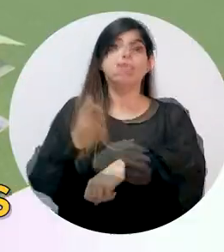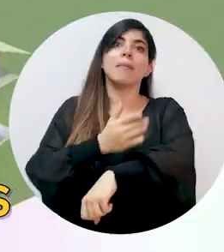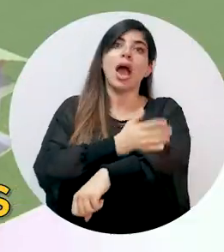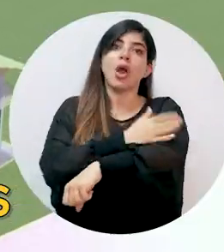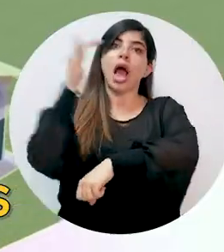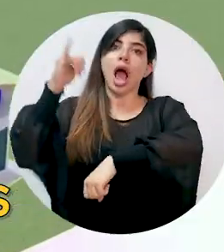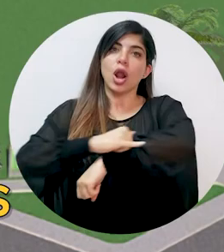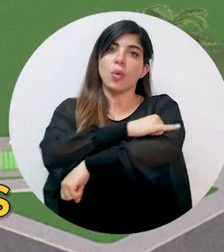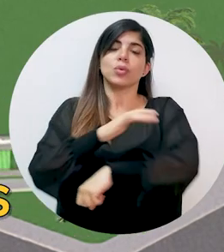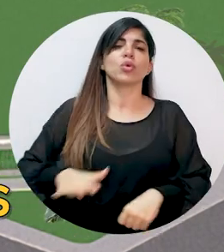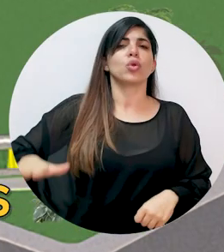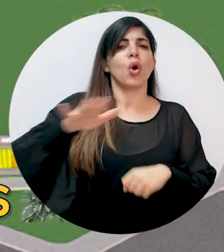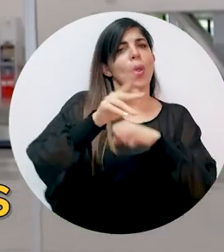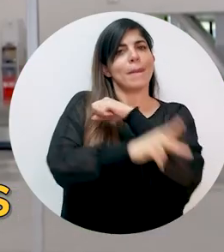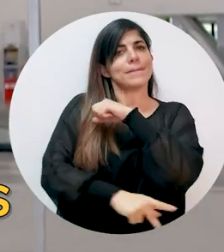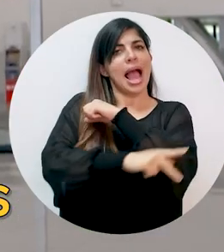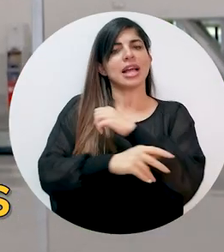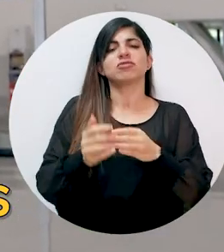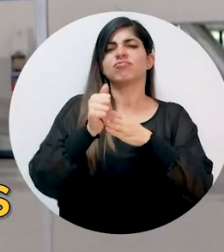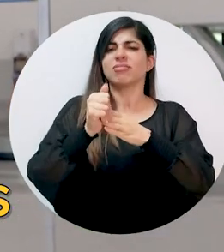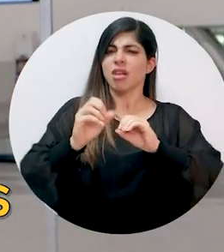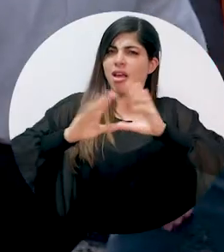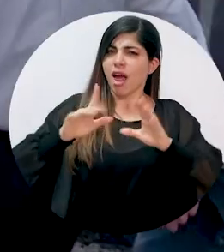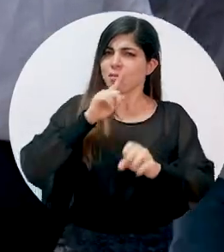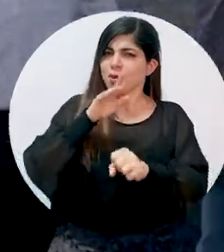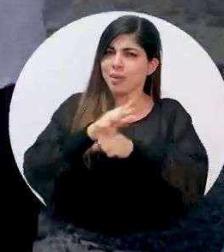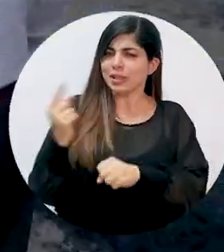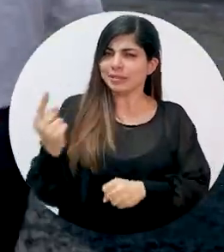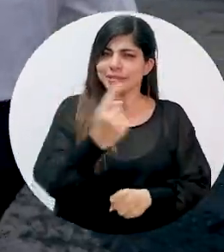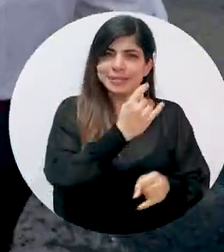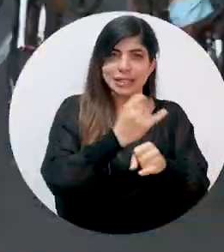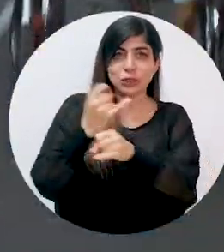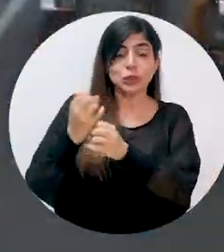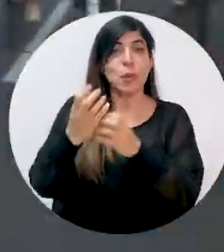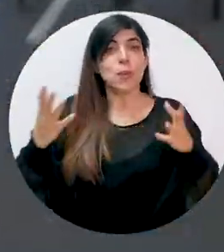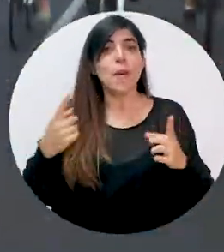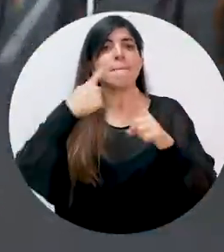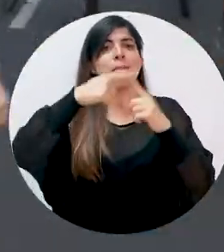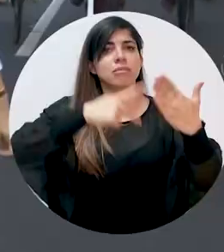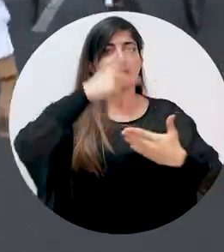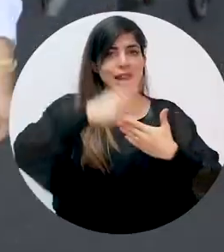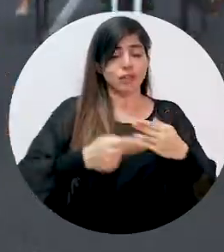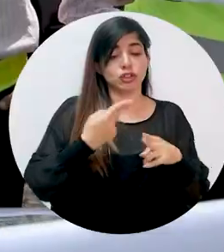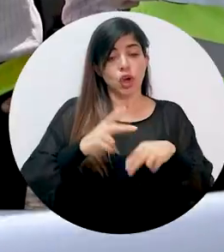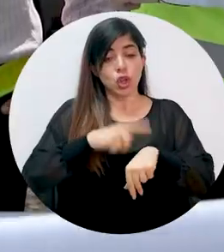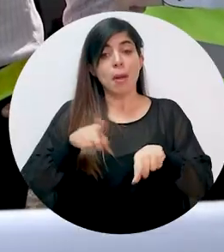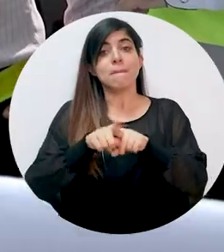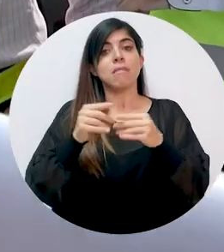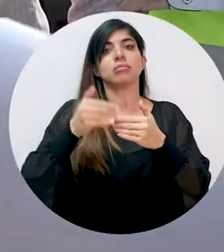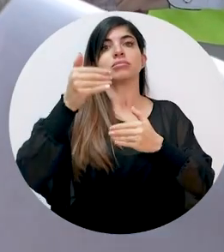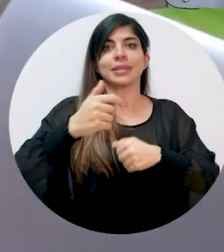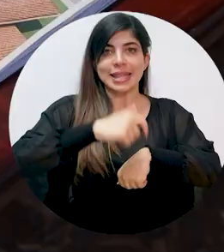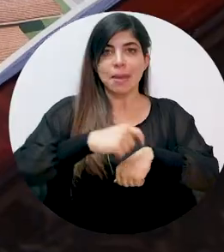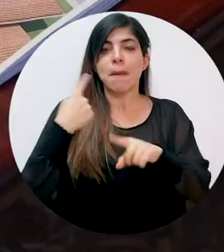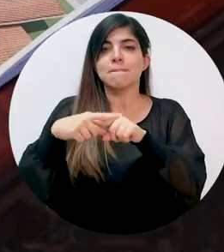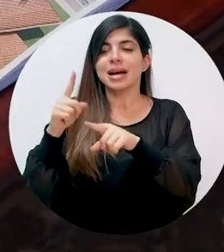Turrialba, mejoras en aeródromos y aeropuertos en todo el país. Con el claro liderazgo y compromiso de las instituciones públicas, la planificación